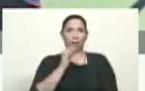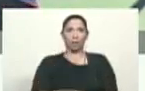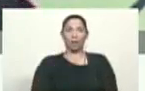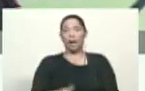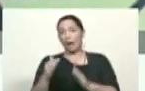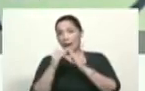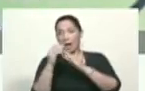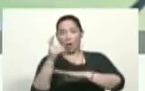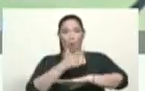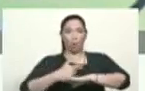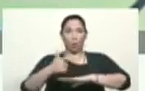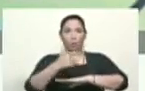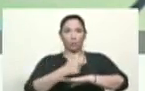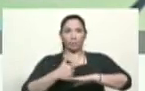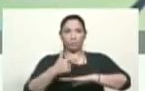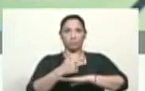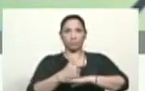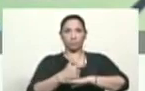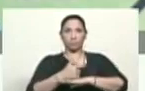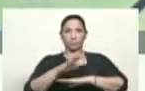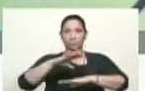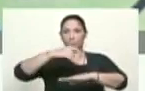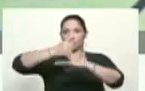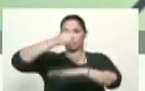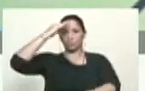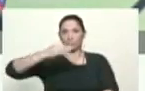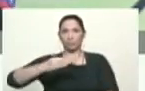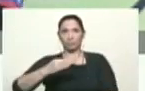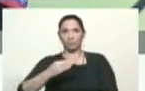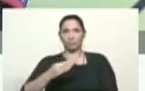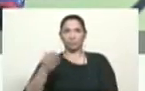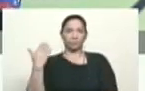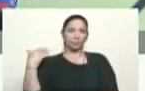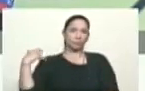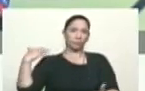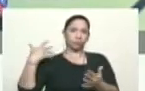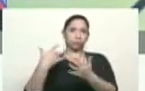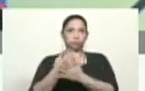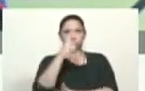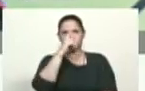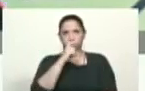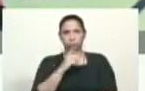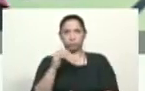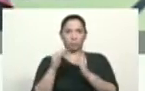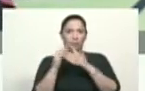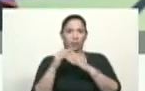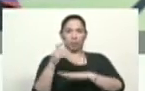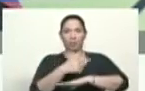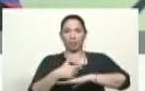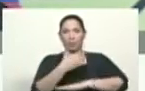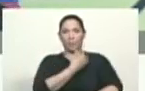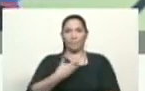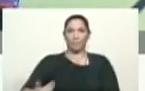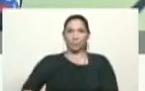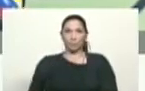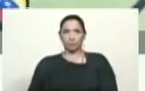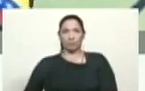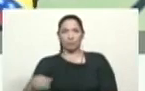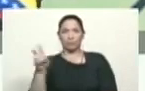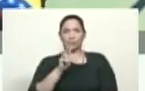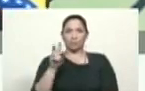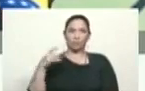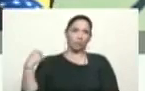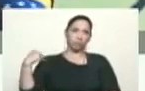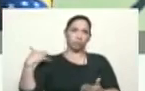gobierno del capitán general colonial muchos años. Fue casa de gobierno de presidentes de Venezuela muchos años